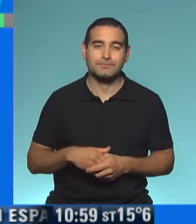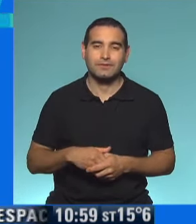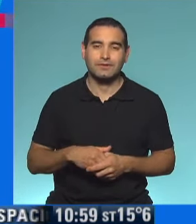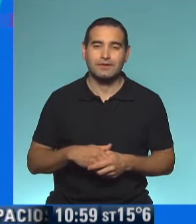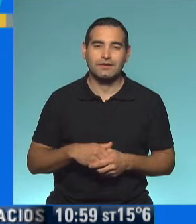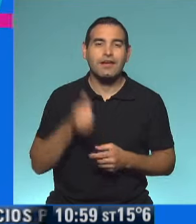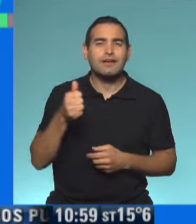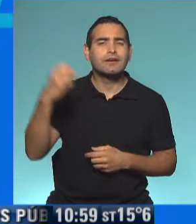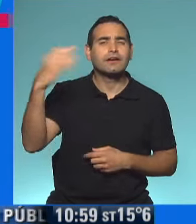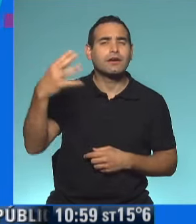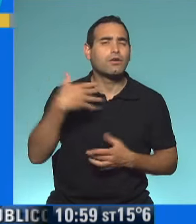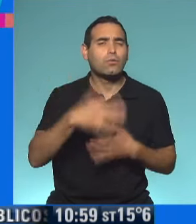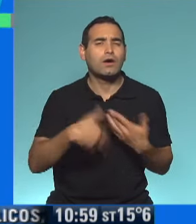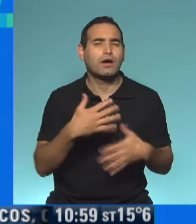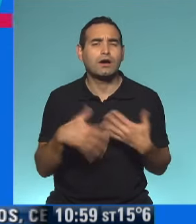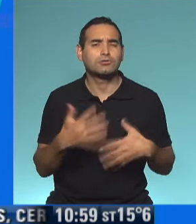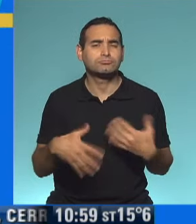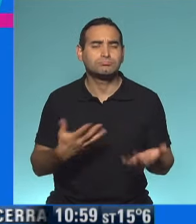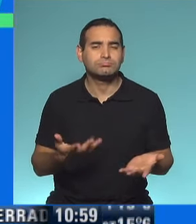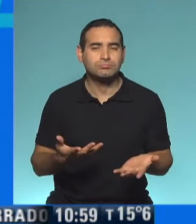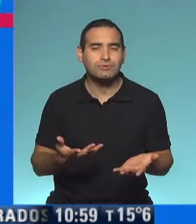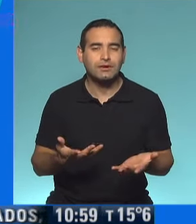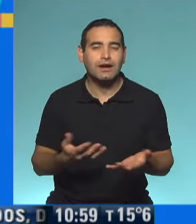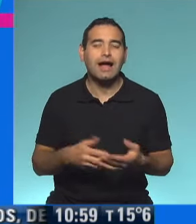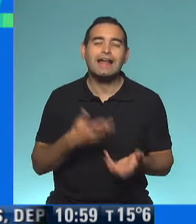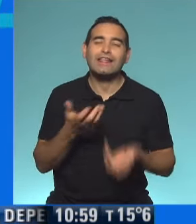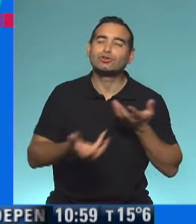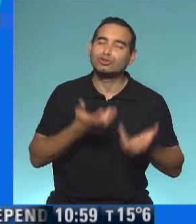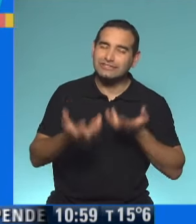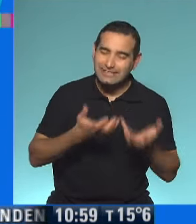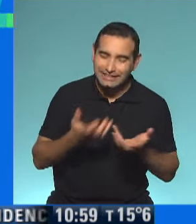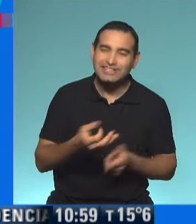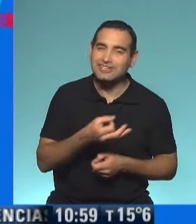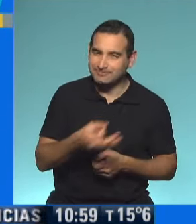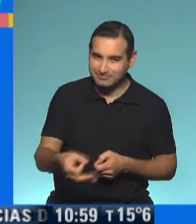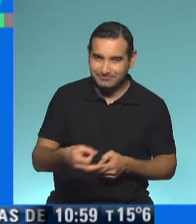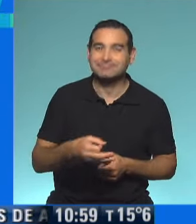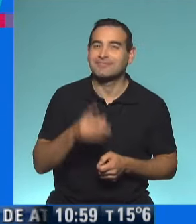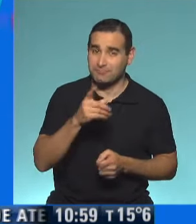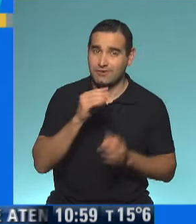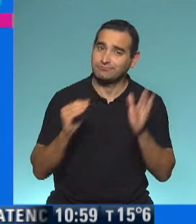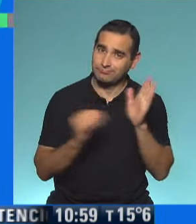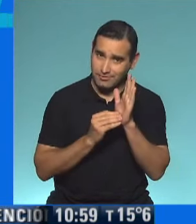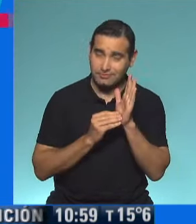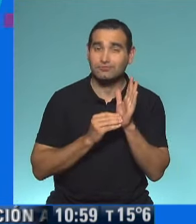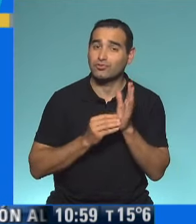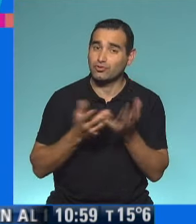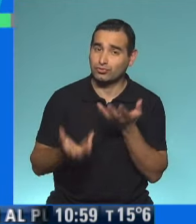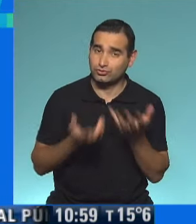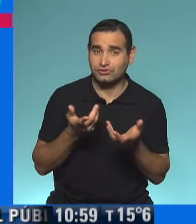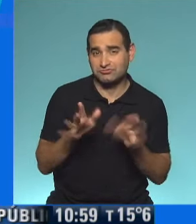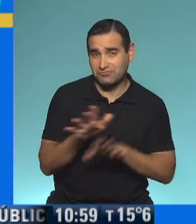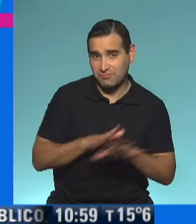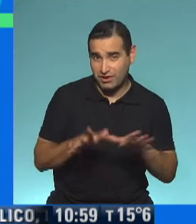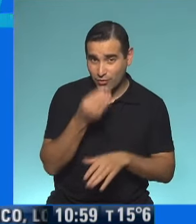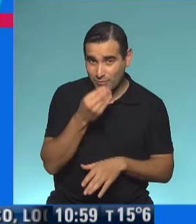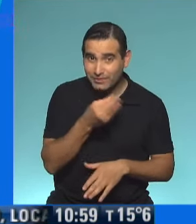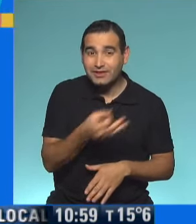recreo jugamos... A la cocinita. Bien, se anota. La cocinita, se anota también. Ah, armar comida, sí, claro